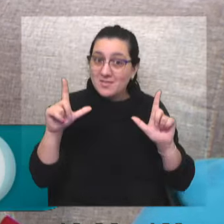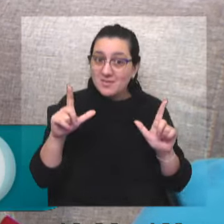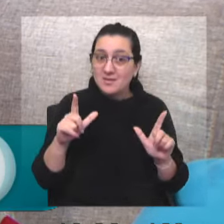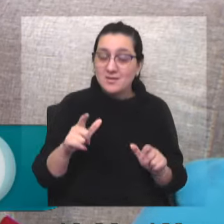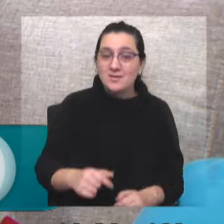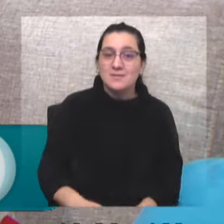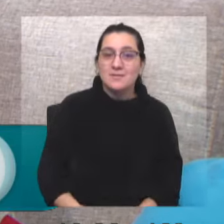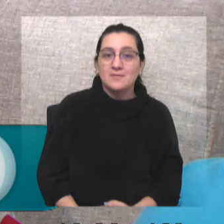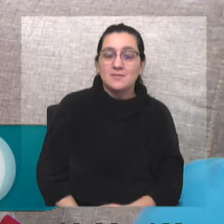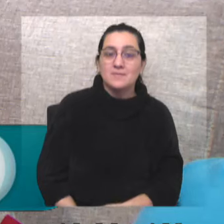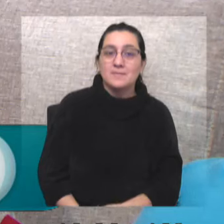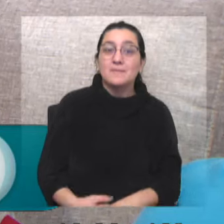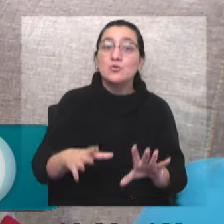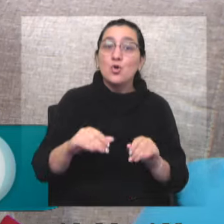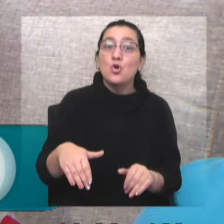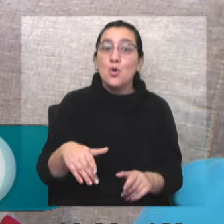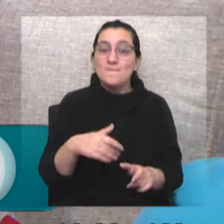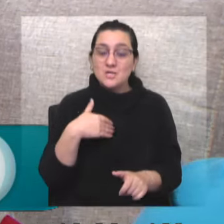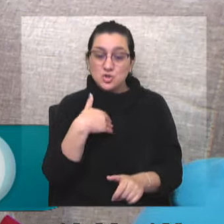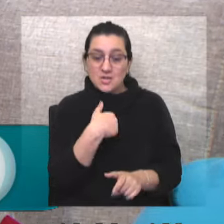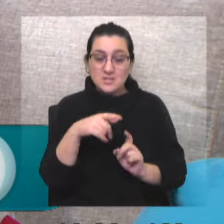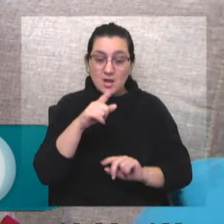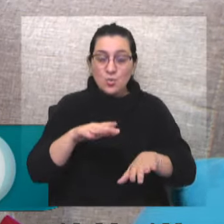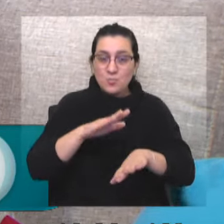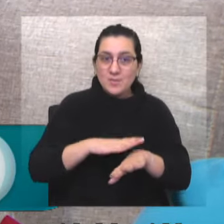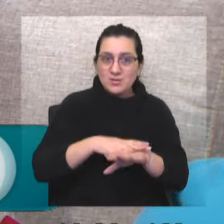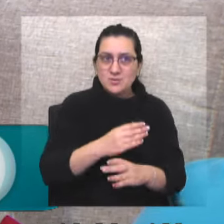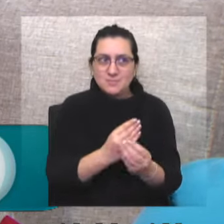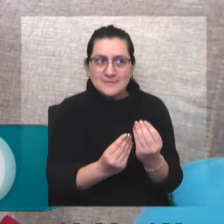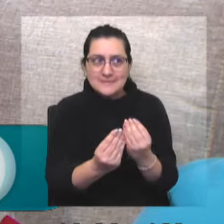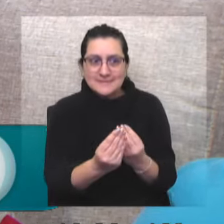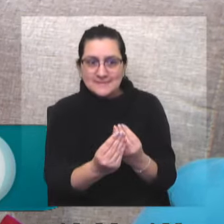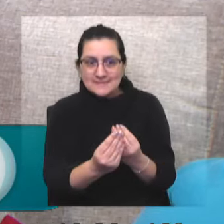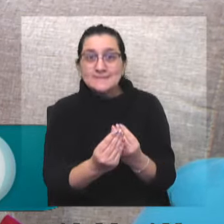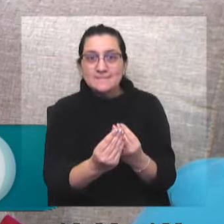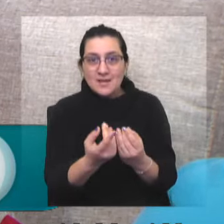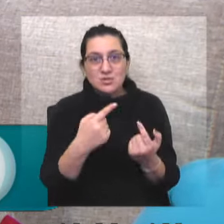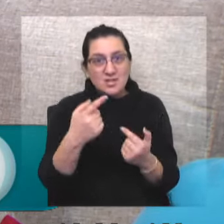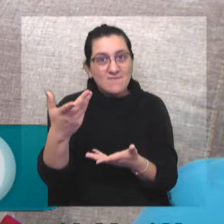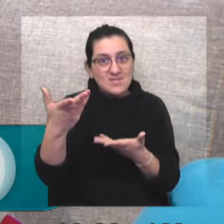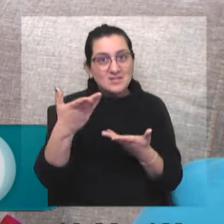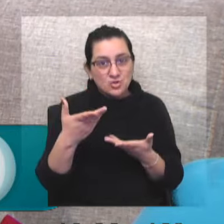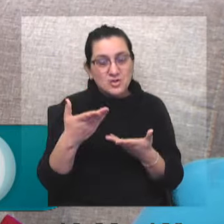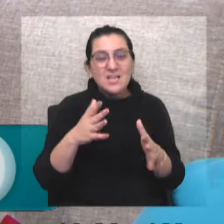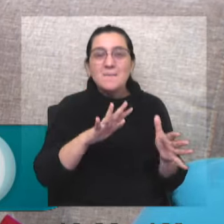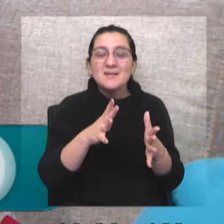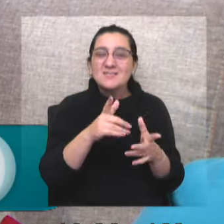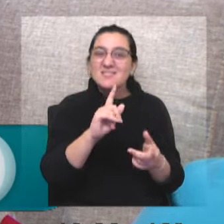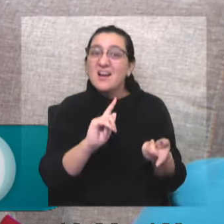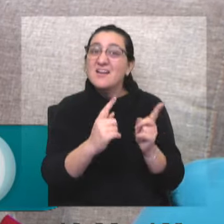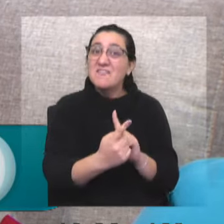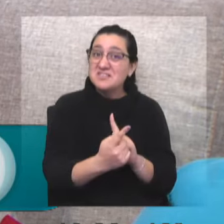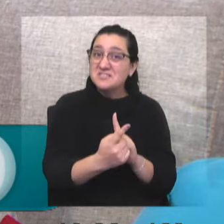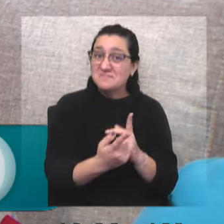en el texto, todos los personajes en un momento están puestos en ese lugar. Entonces la invitación es también al público. ¿Qué pasaría? Porque claro, si vos estás sentado,